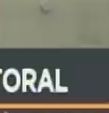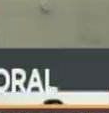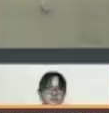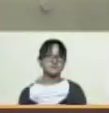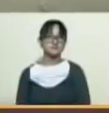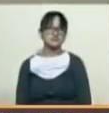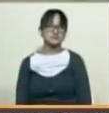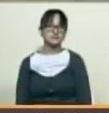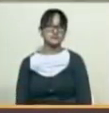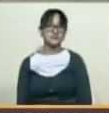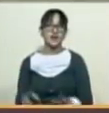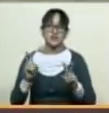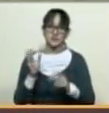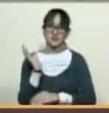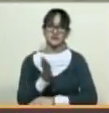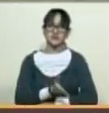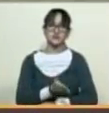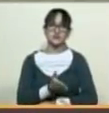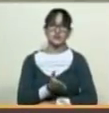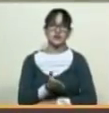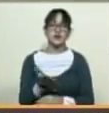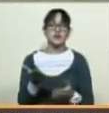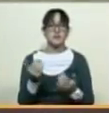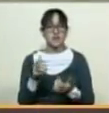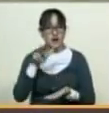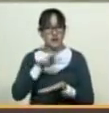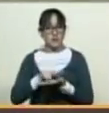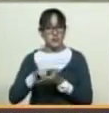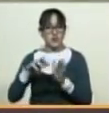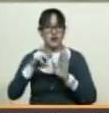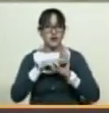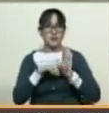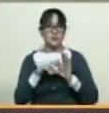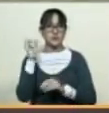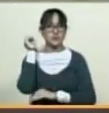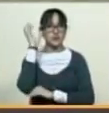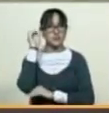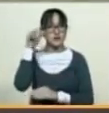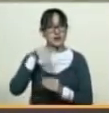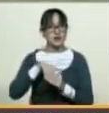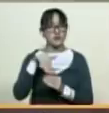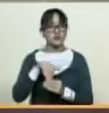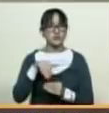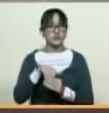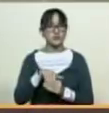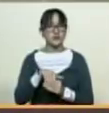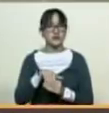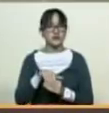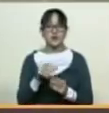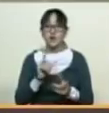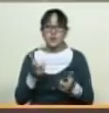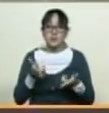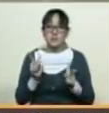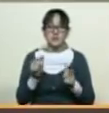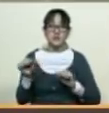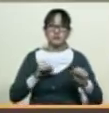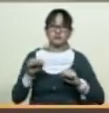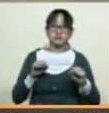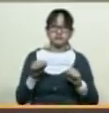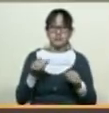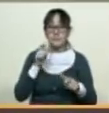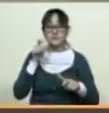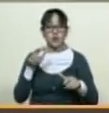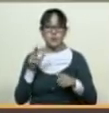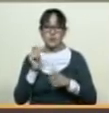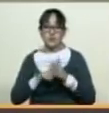que, en vista de lo que se ha aprobado en este reglamento de campaña electoral, en donde no está permitido promover la